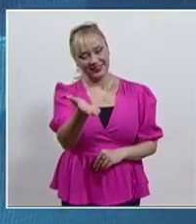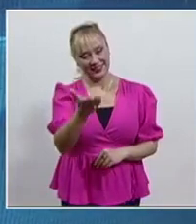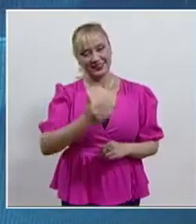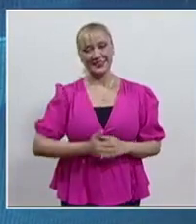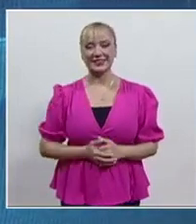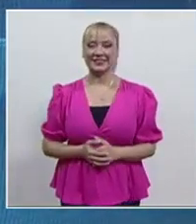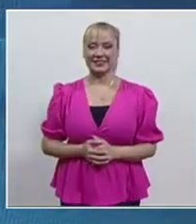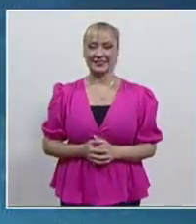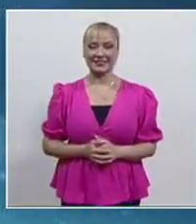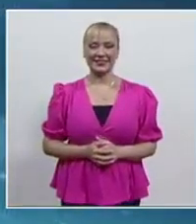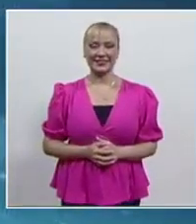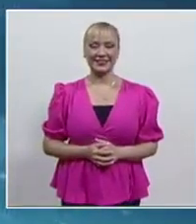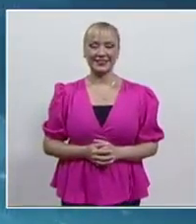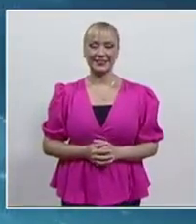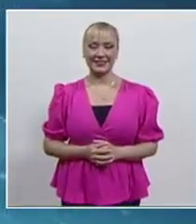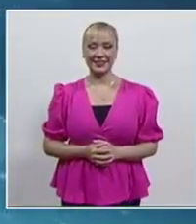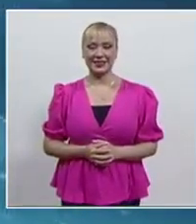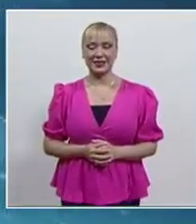comenzamos.